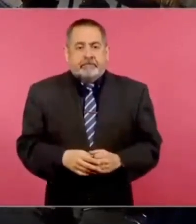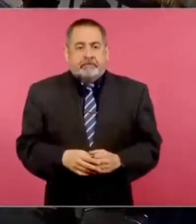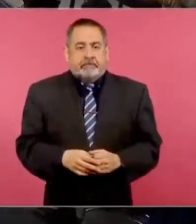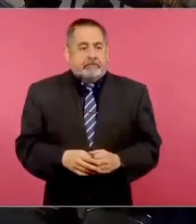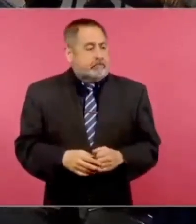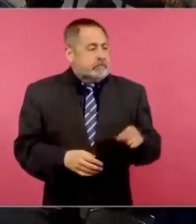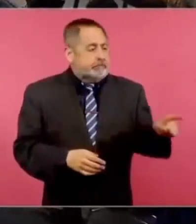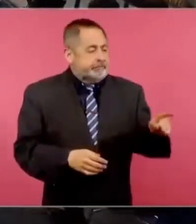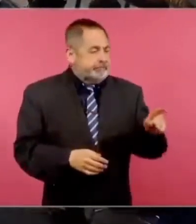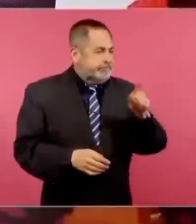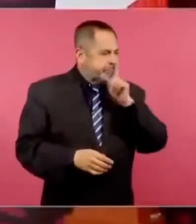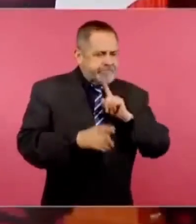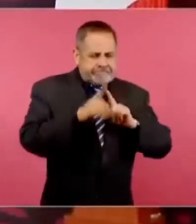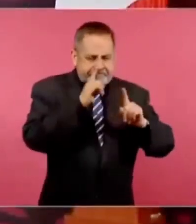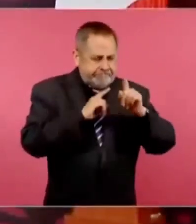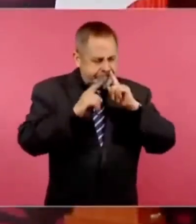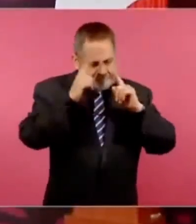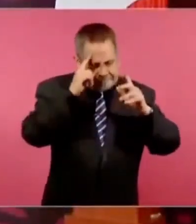afectó,